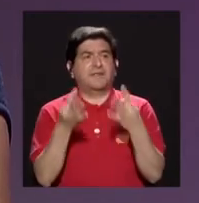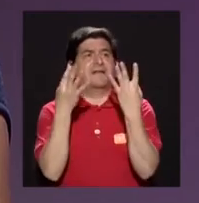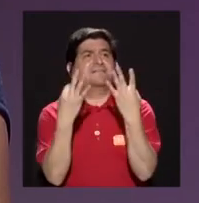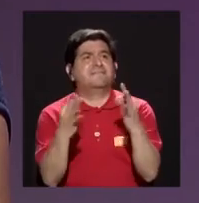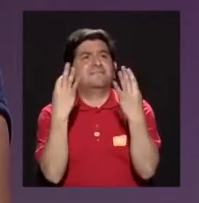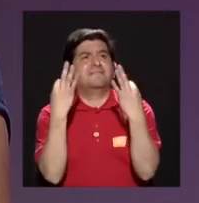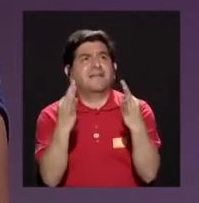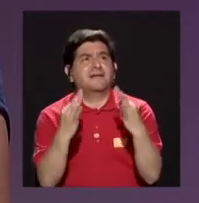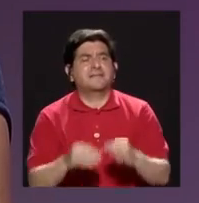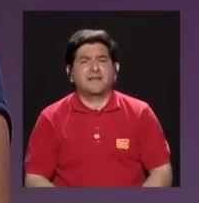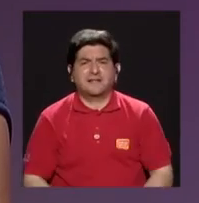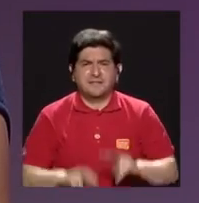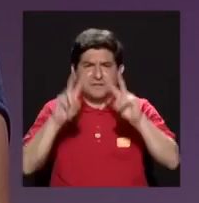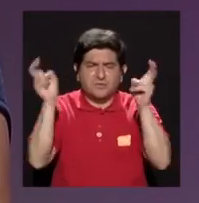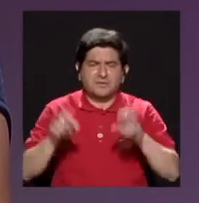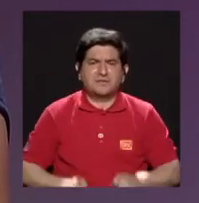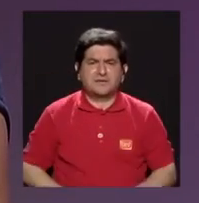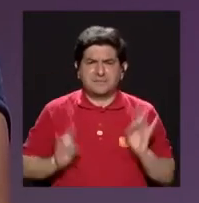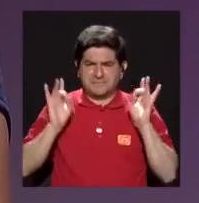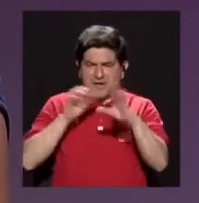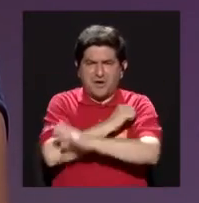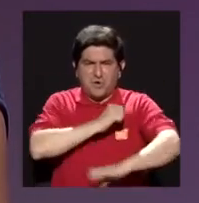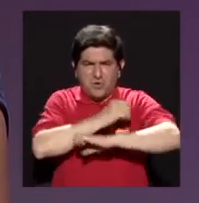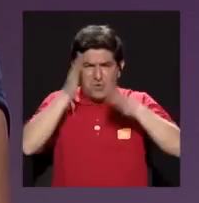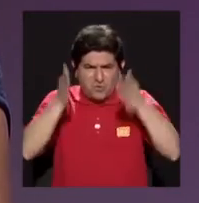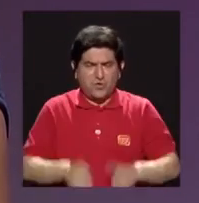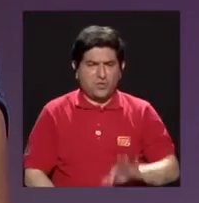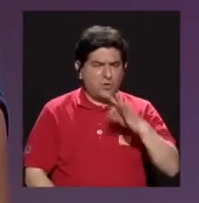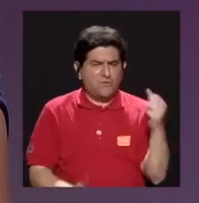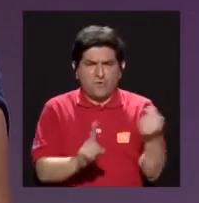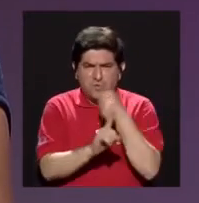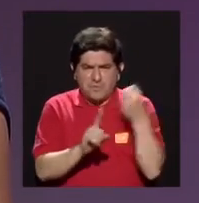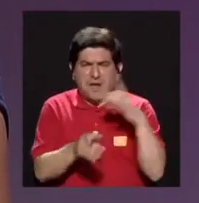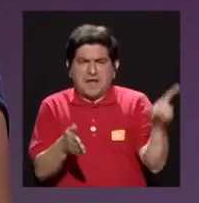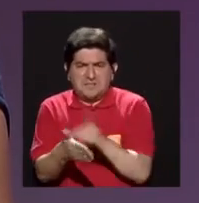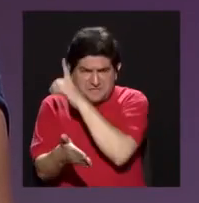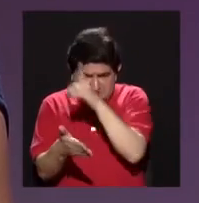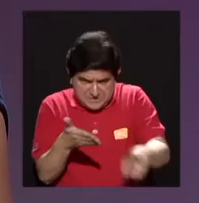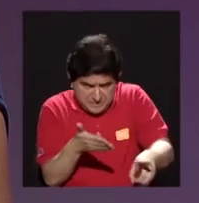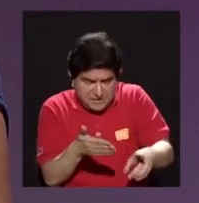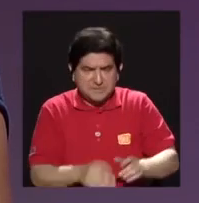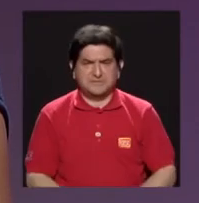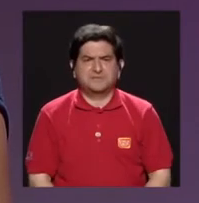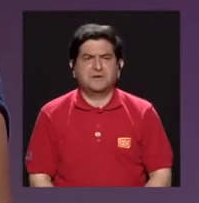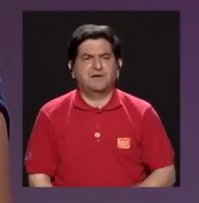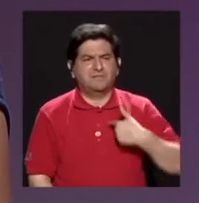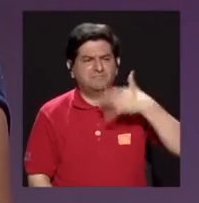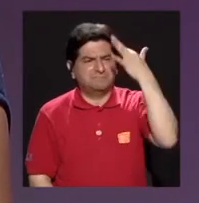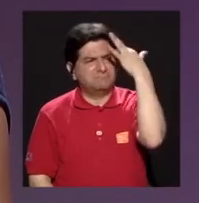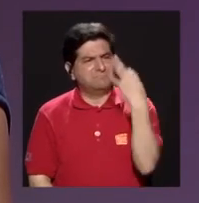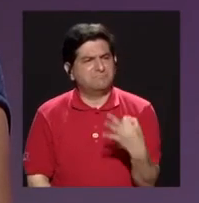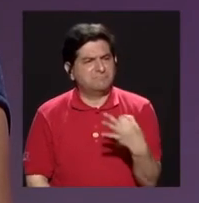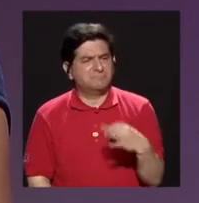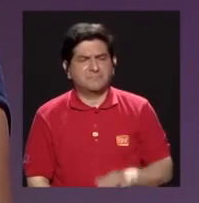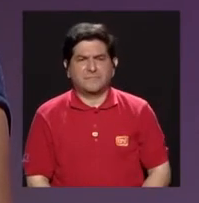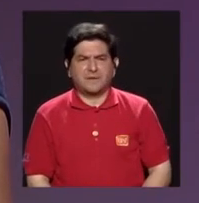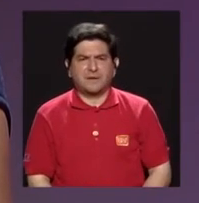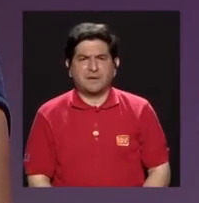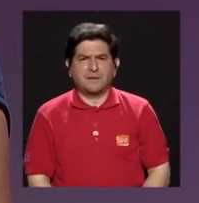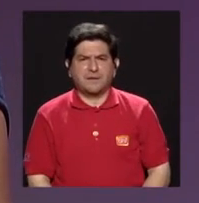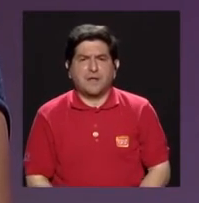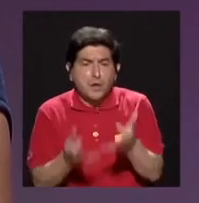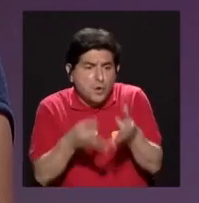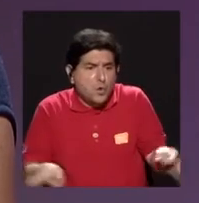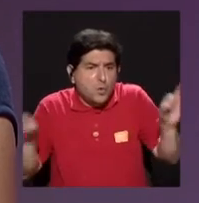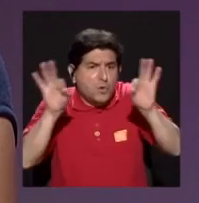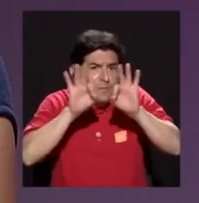tratándose de la xenofobia, como decía, como una forma de violencia, de discriminación, Me parece que la clave está,